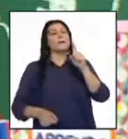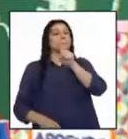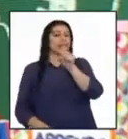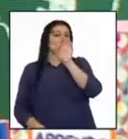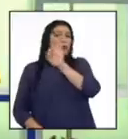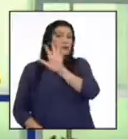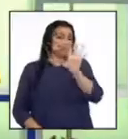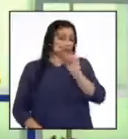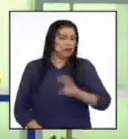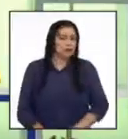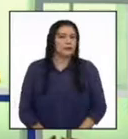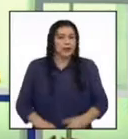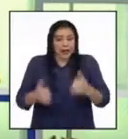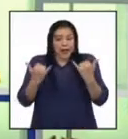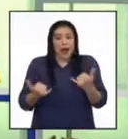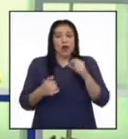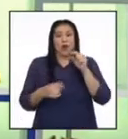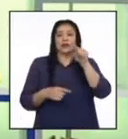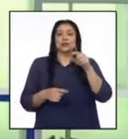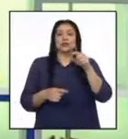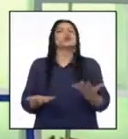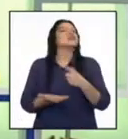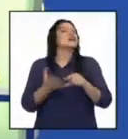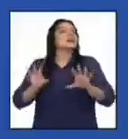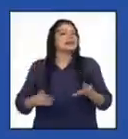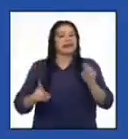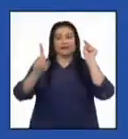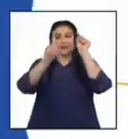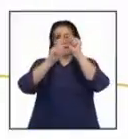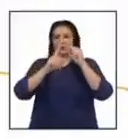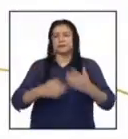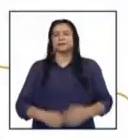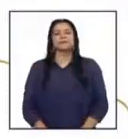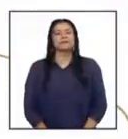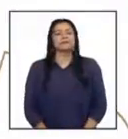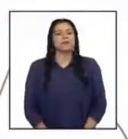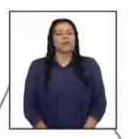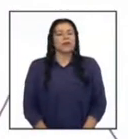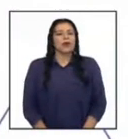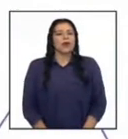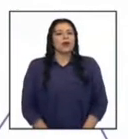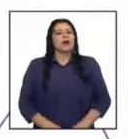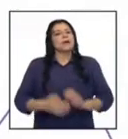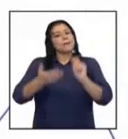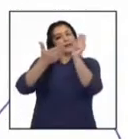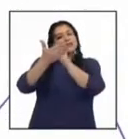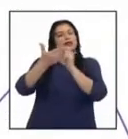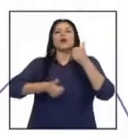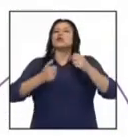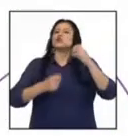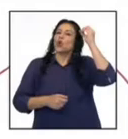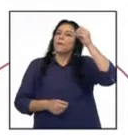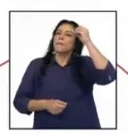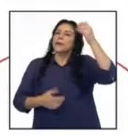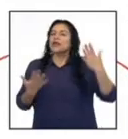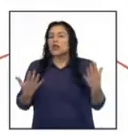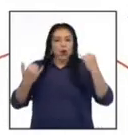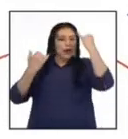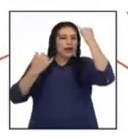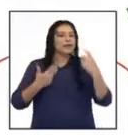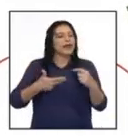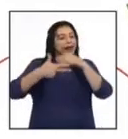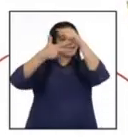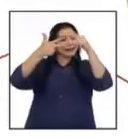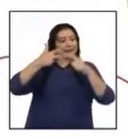1950. Ahora te toca a ti. Tu reto es Escribir tu postura o punto de vista y 3